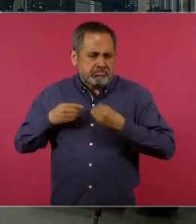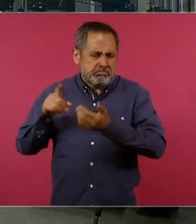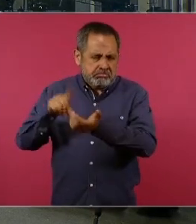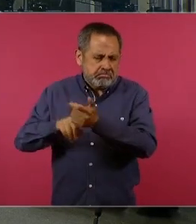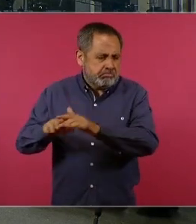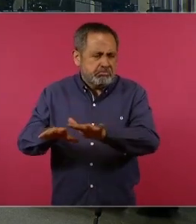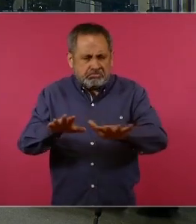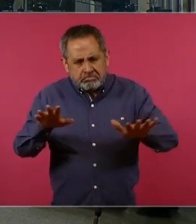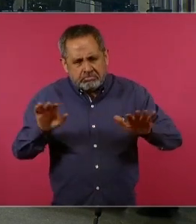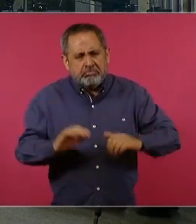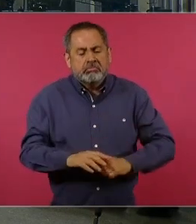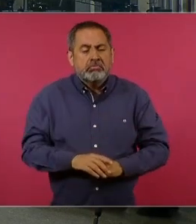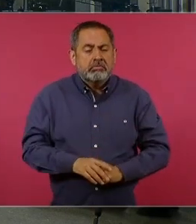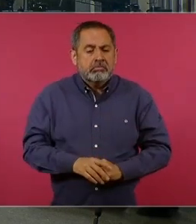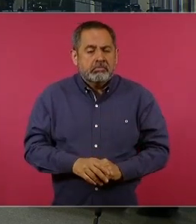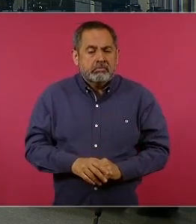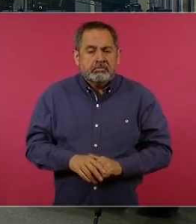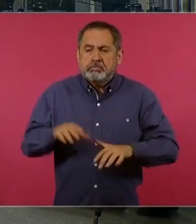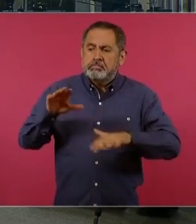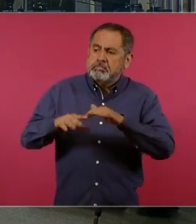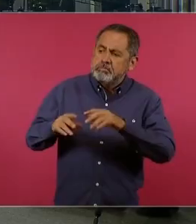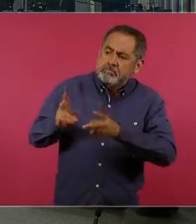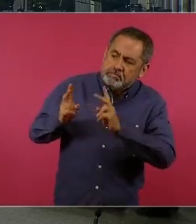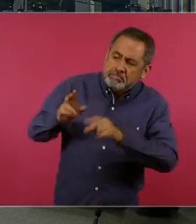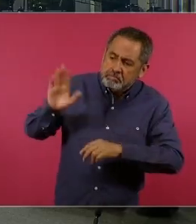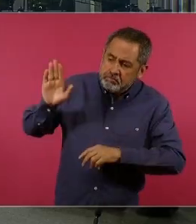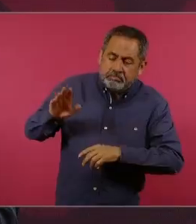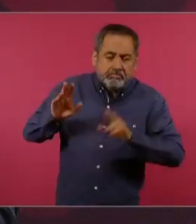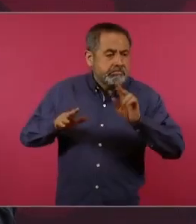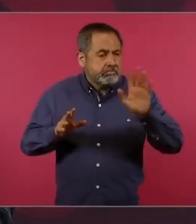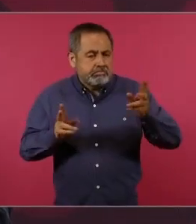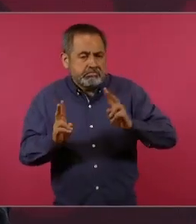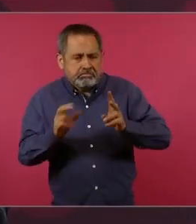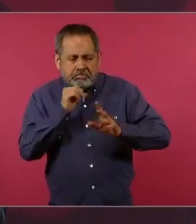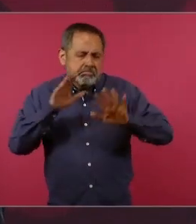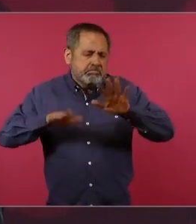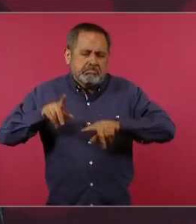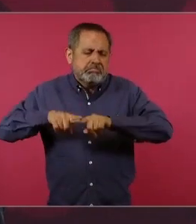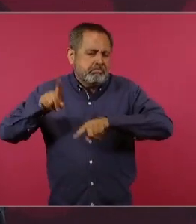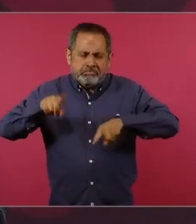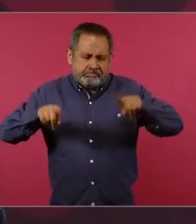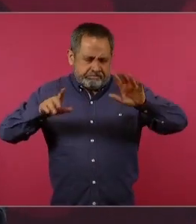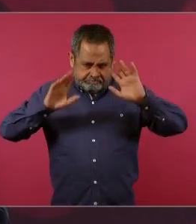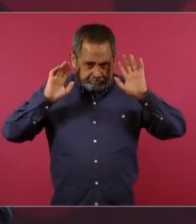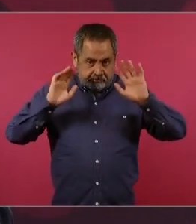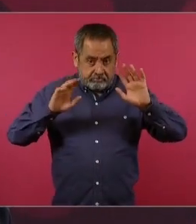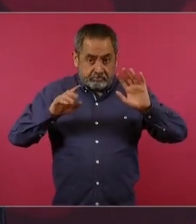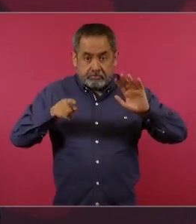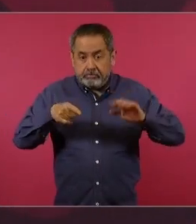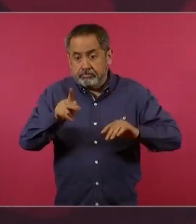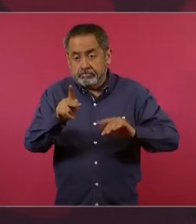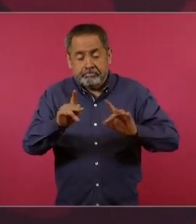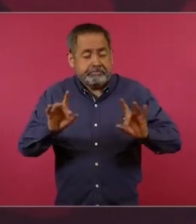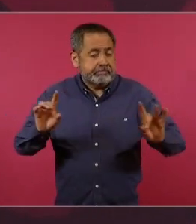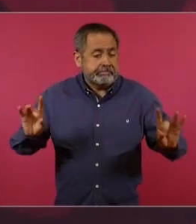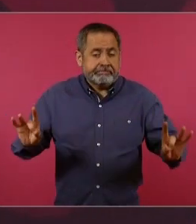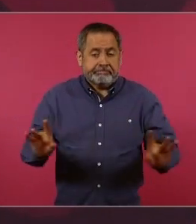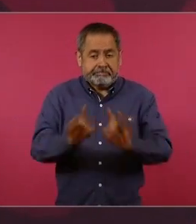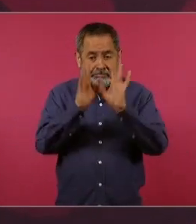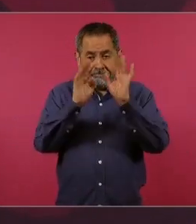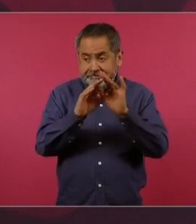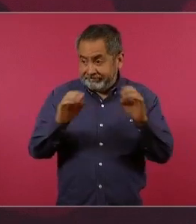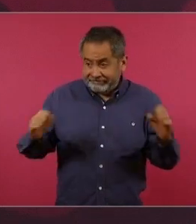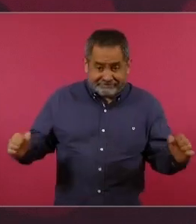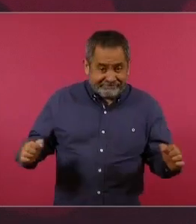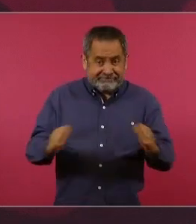A veces se hablan, a veces no se hablan los vecinos. Pero cuando